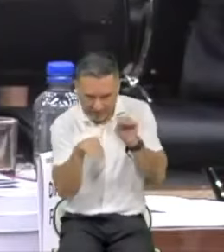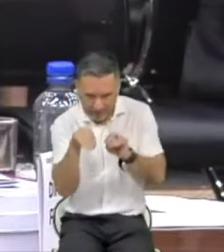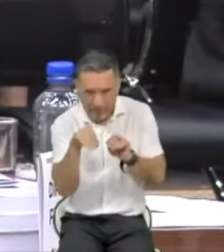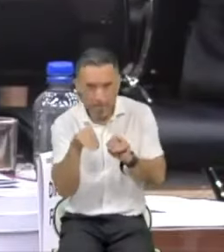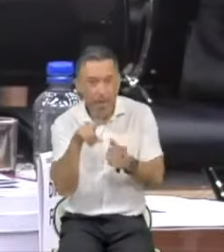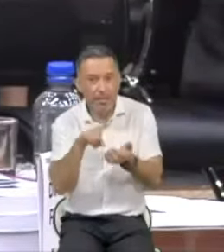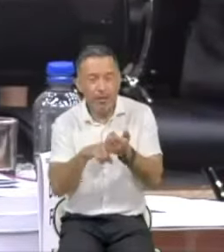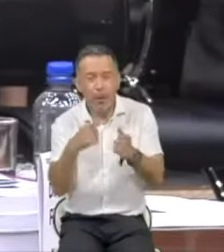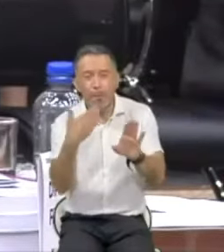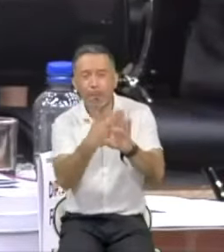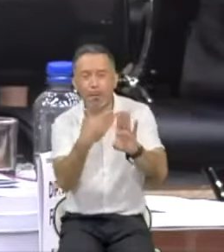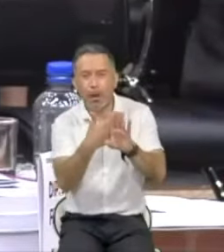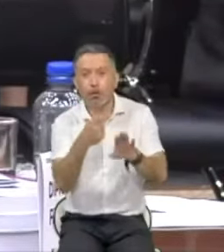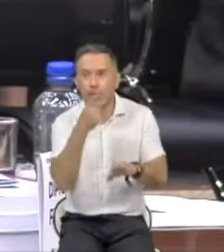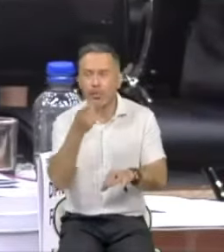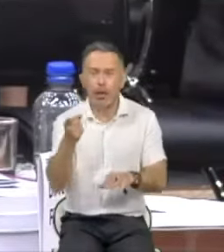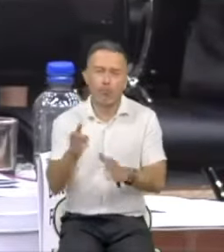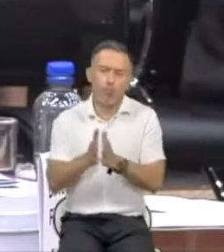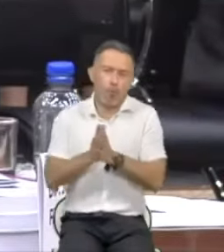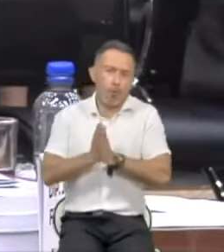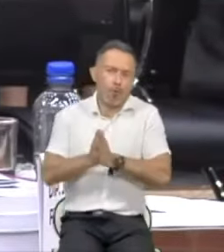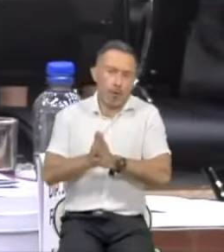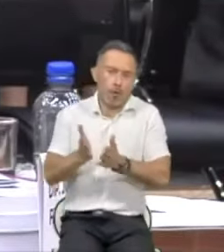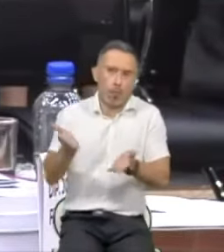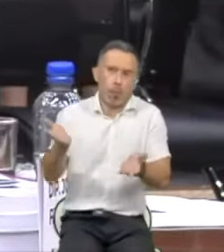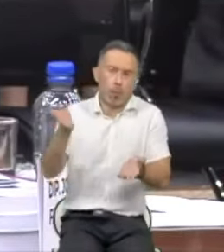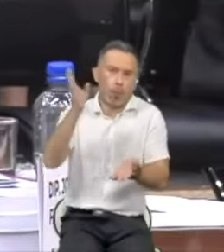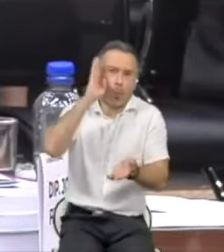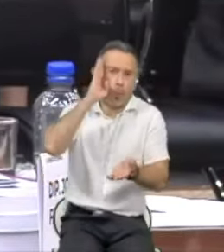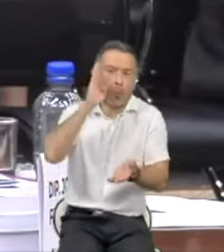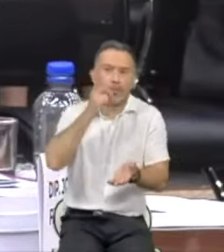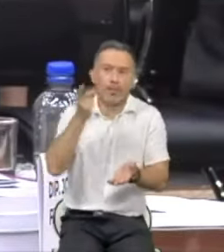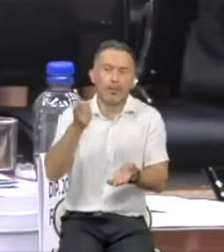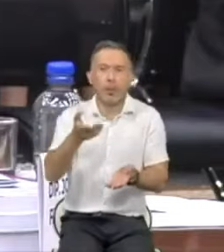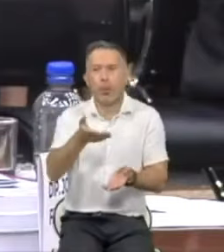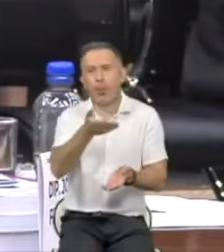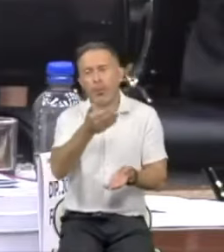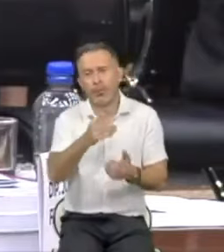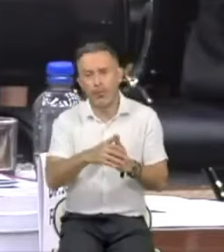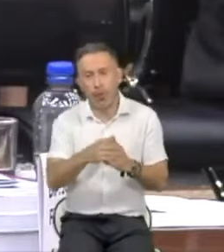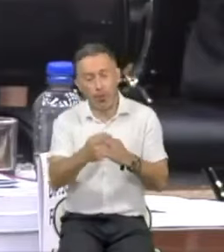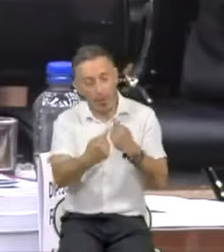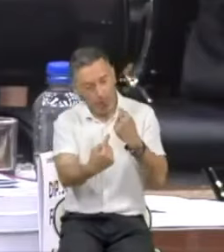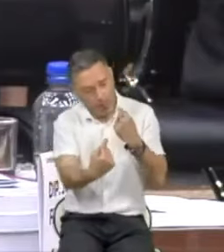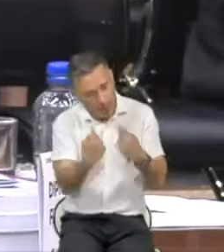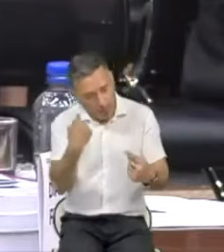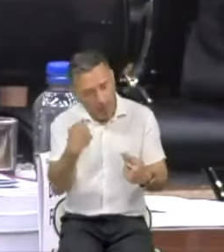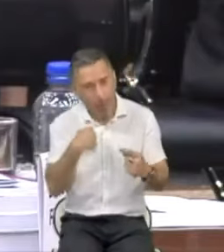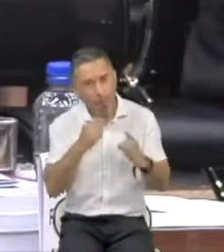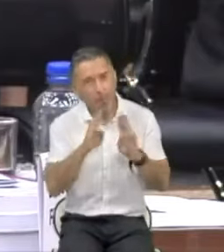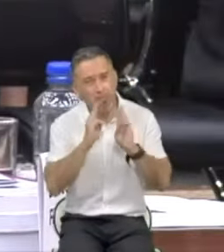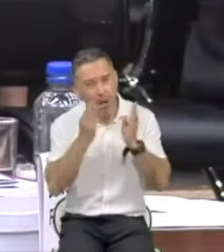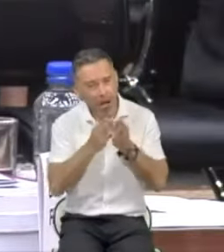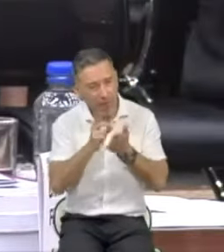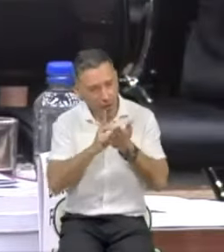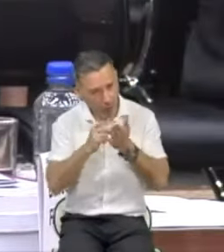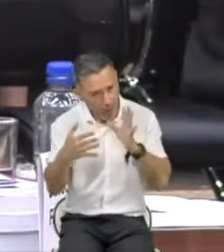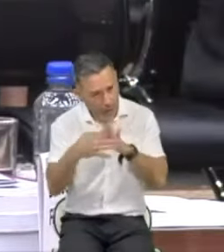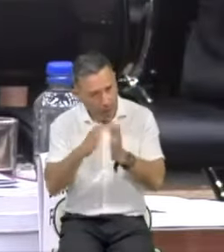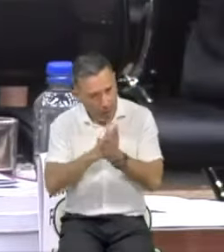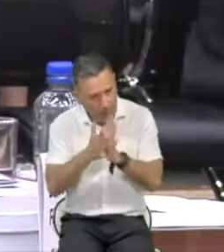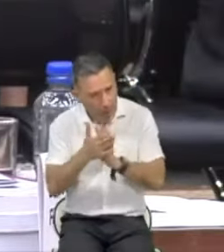agresiones dice que bárbaro él suelta con una displicencia aquí acusándolos de narco sin una prueba sin un